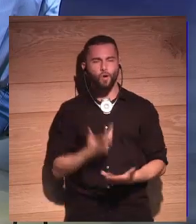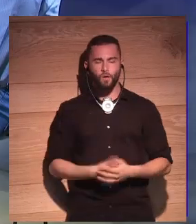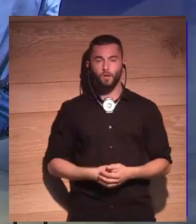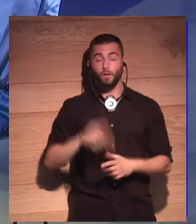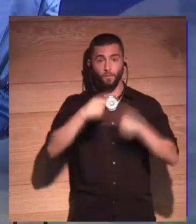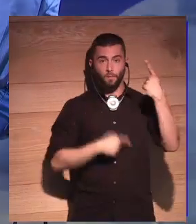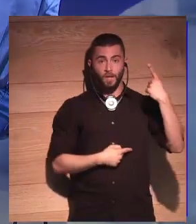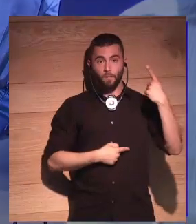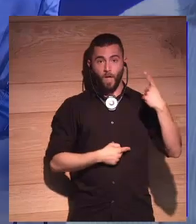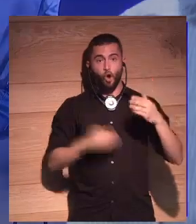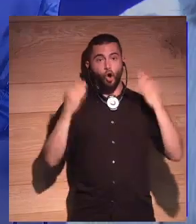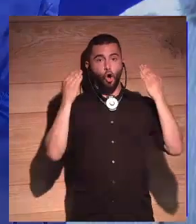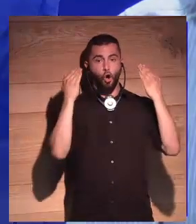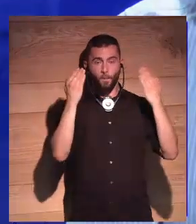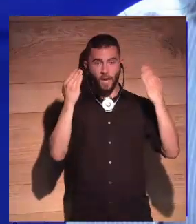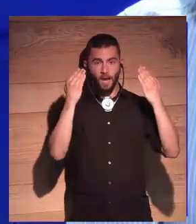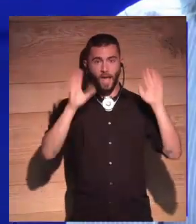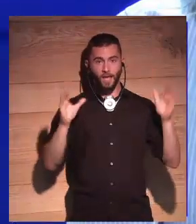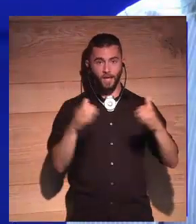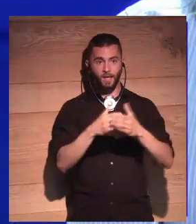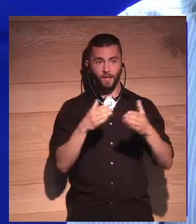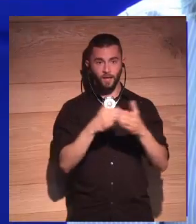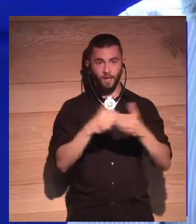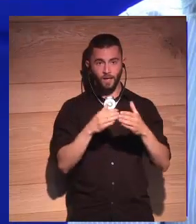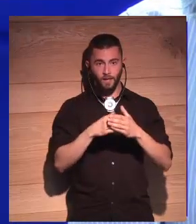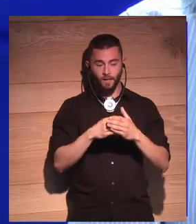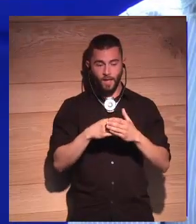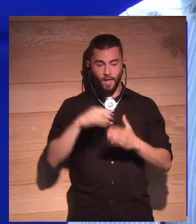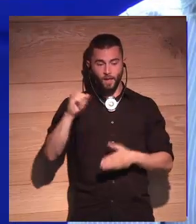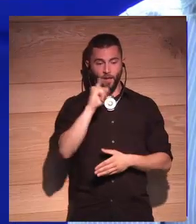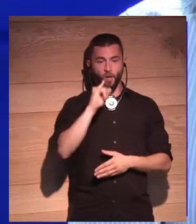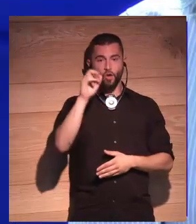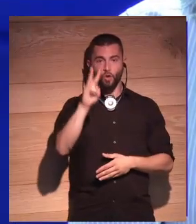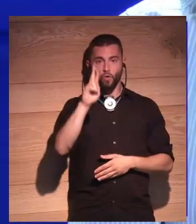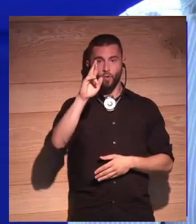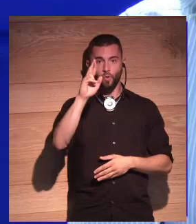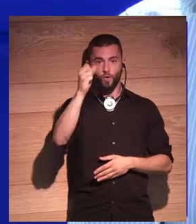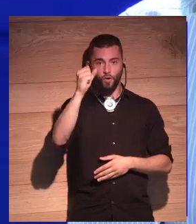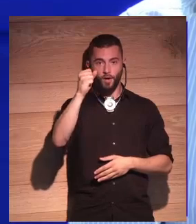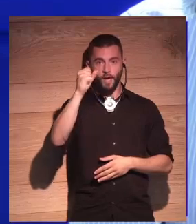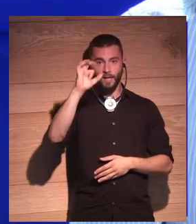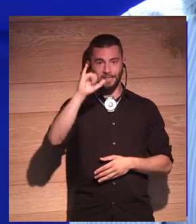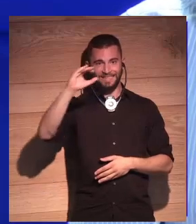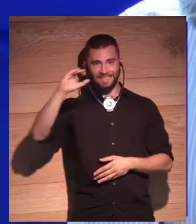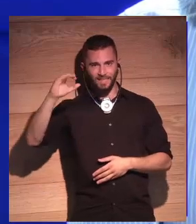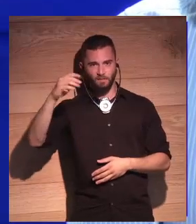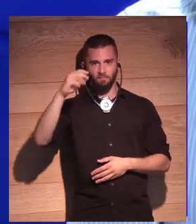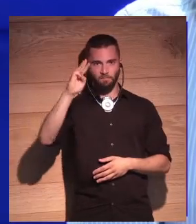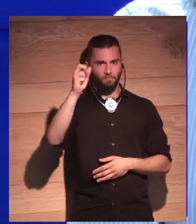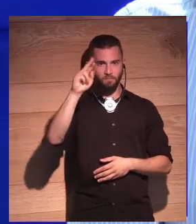Primero mi homenaje al equipo de Jurassic Park. Yo también soy de Jurassic Park. Y hoy es